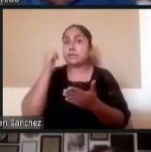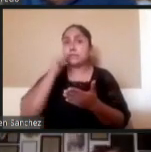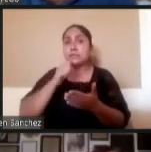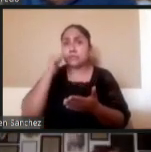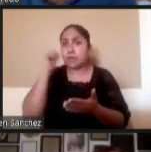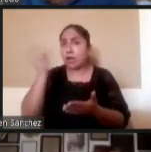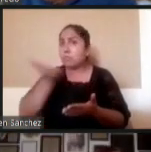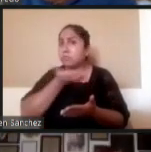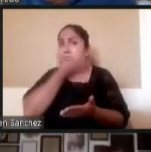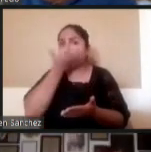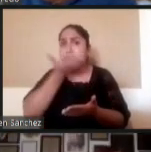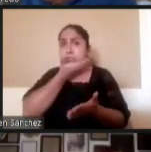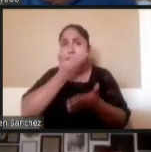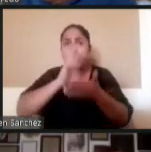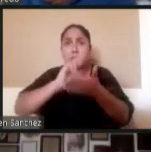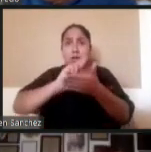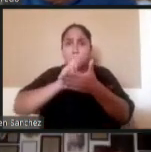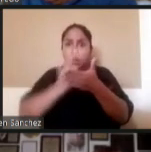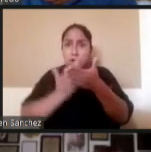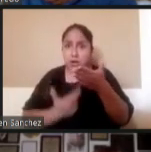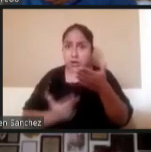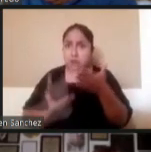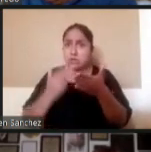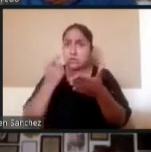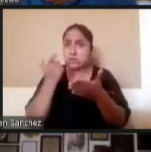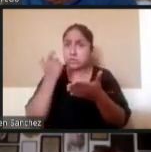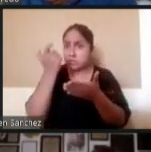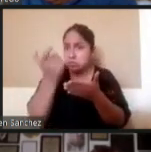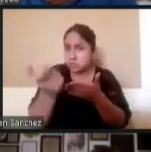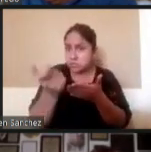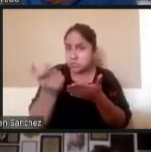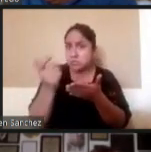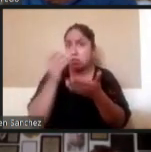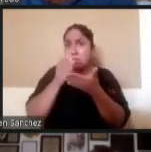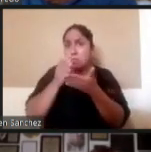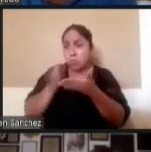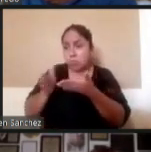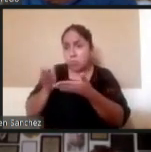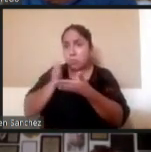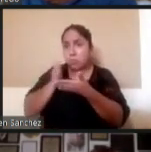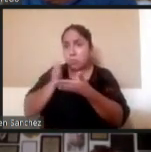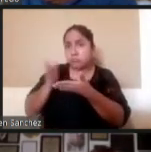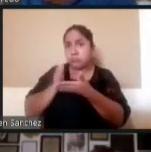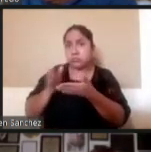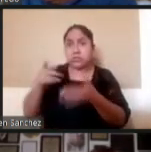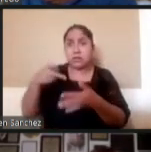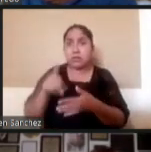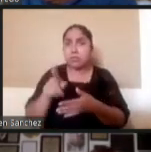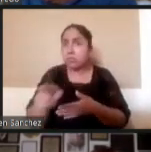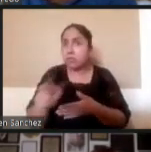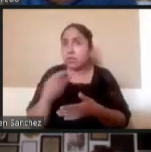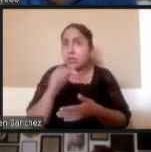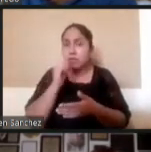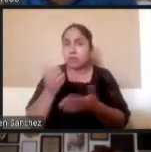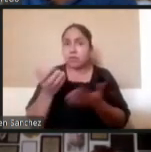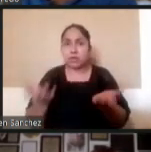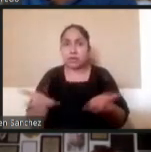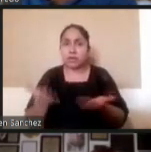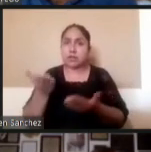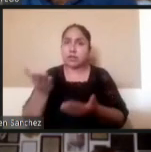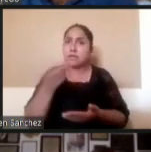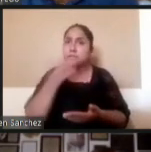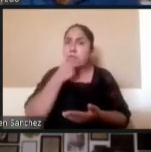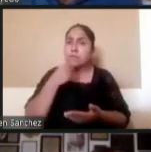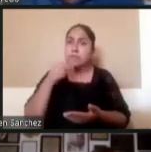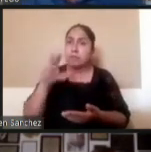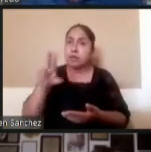sus percepciones. El señor Ramón Rivas, de 80 años de edad, siempre ha sido lista de raya, auxiliar operativo de la